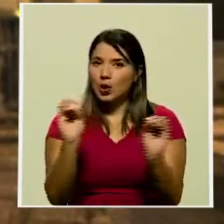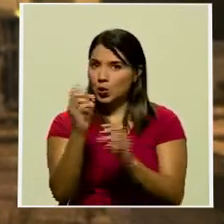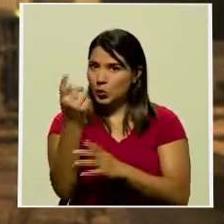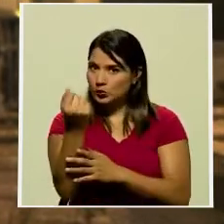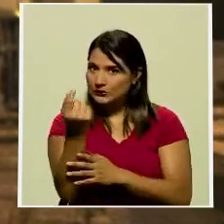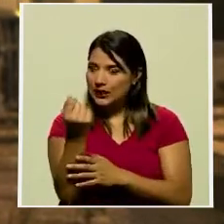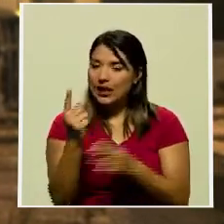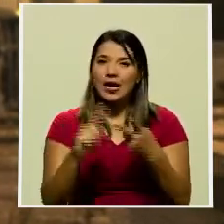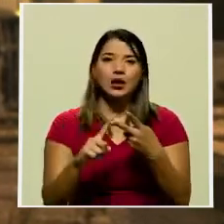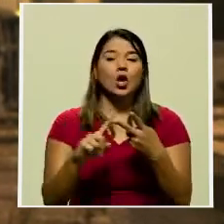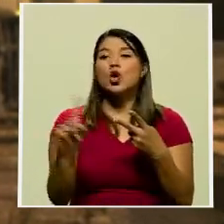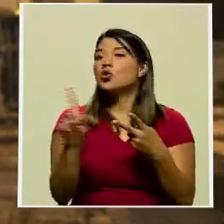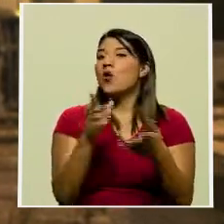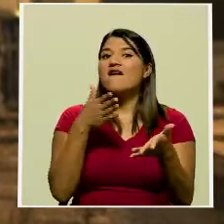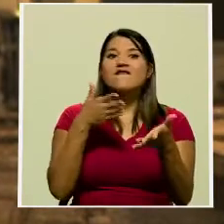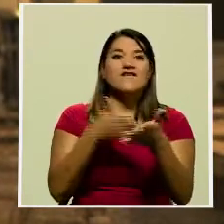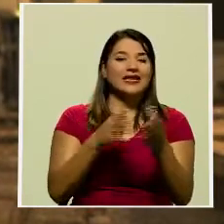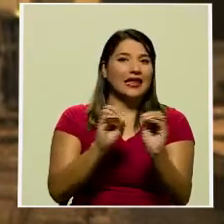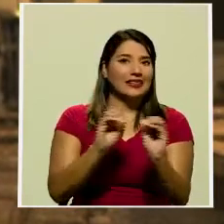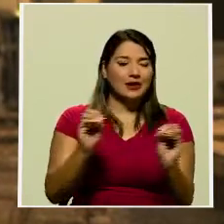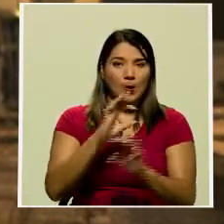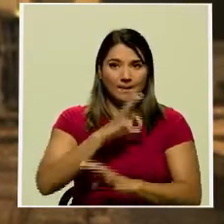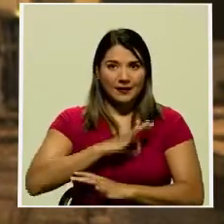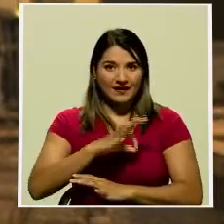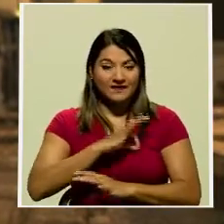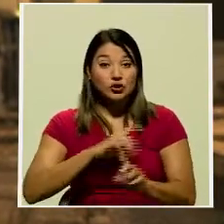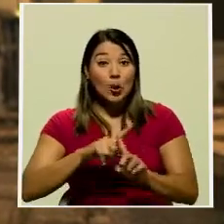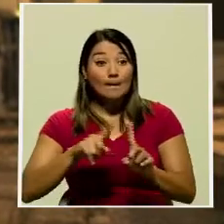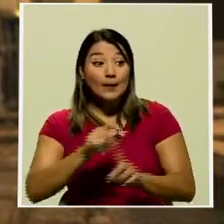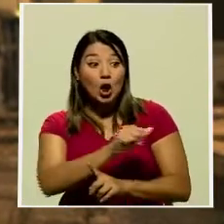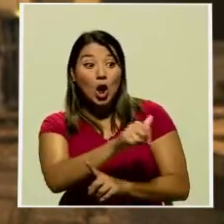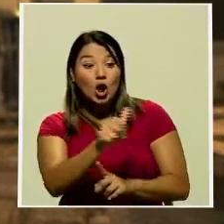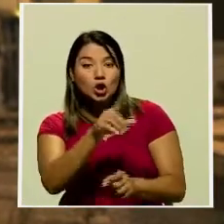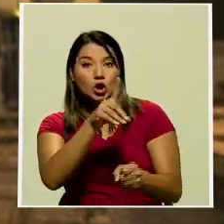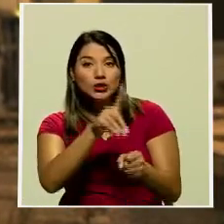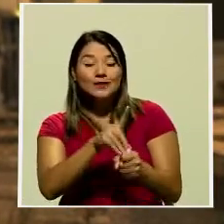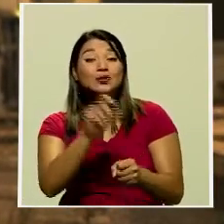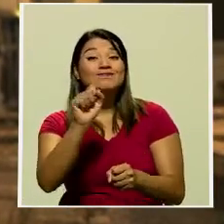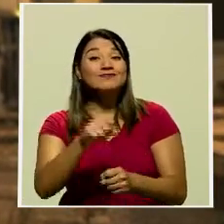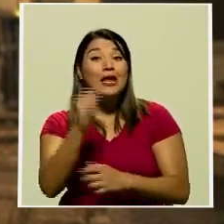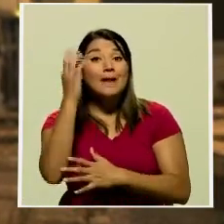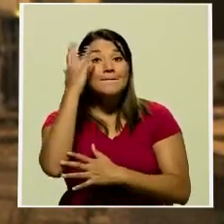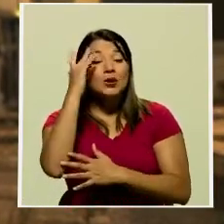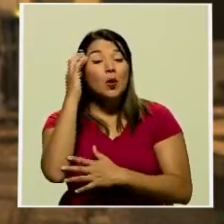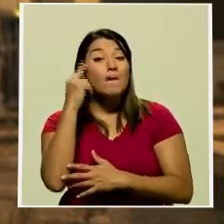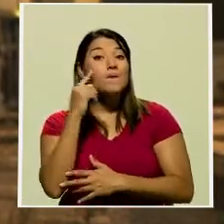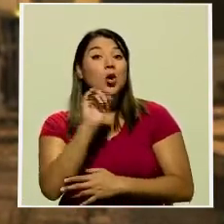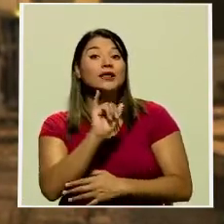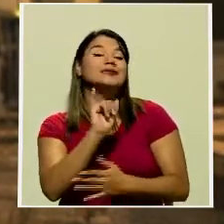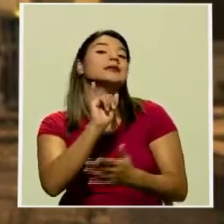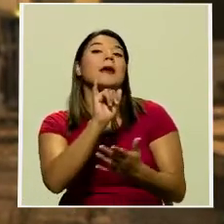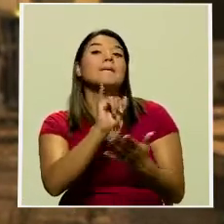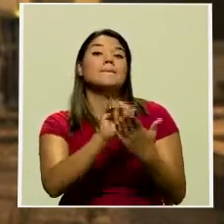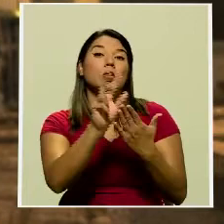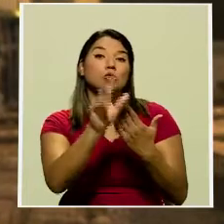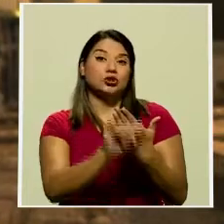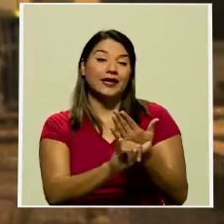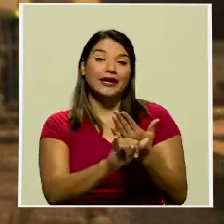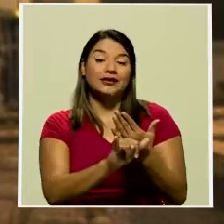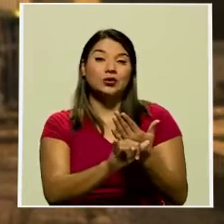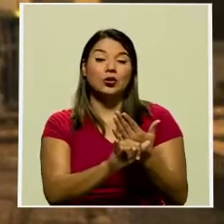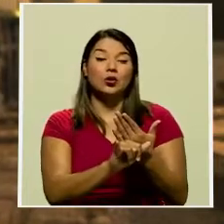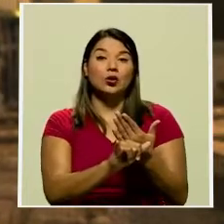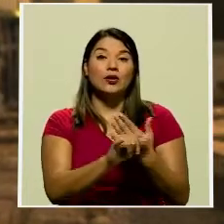tampoco se afectarían los pluses y demás, hay diputados que se encuentran preocupados por esta iniciativa de